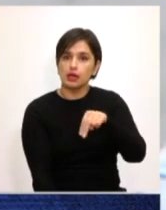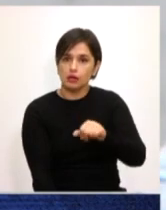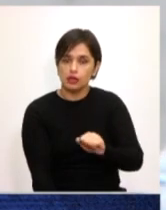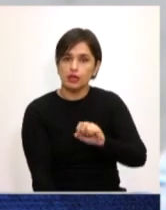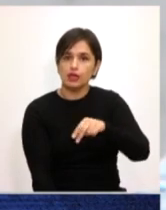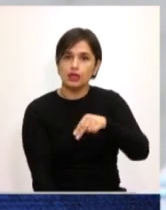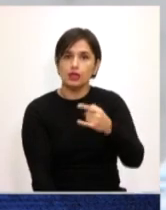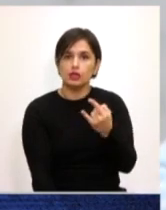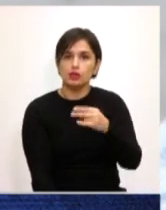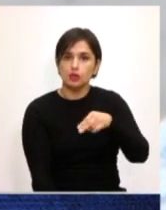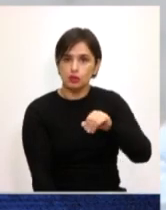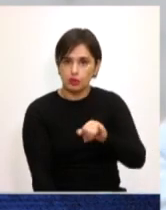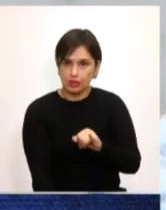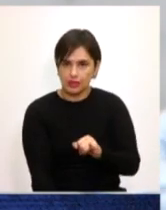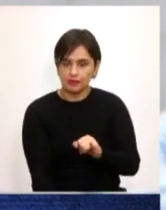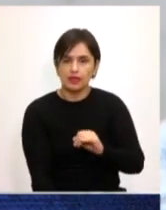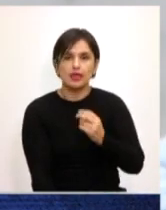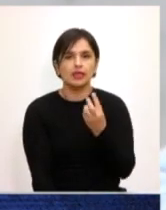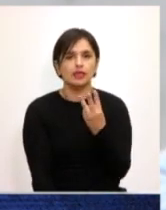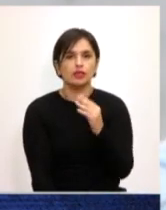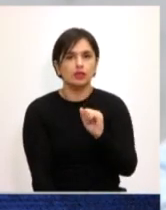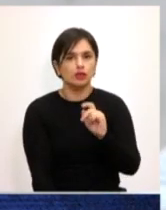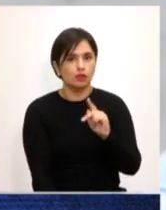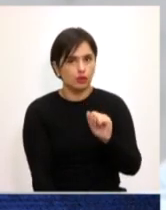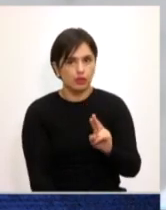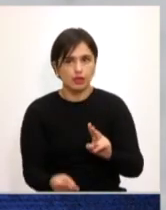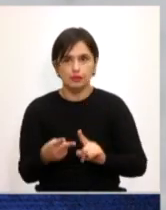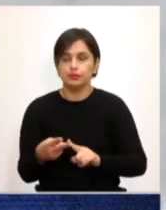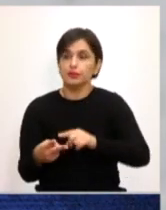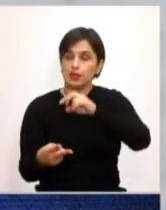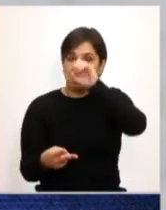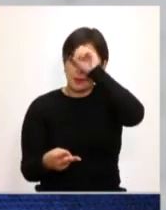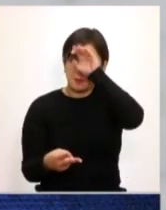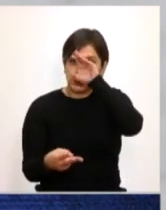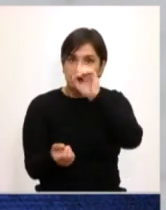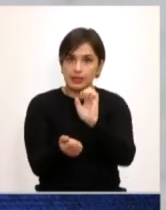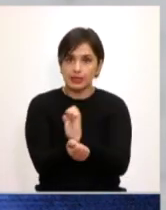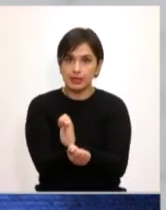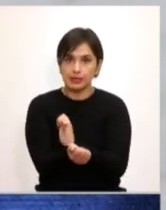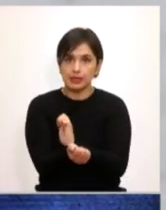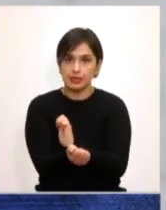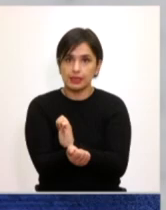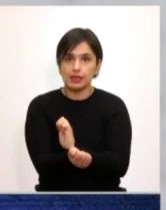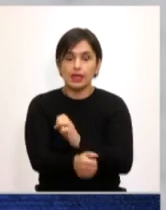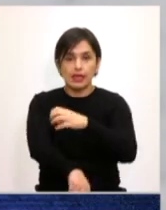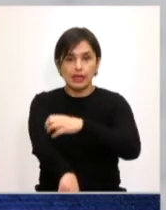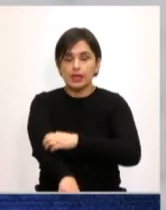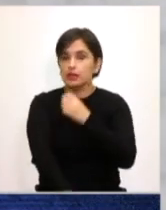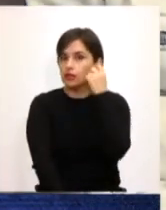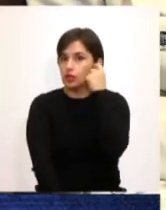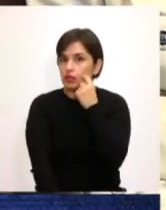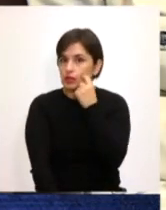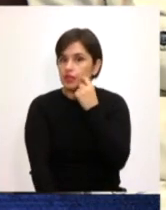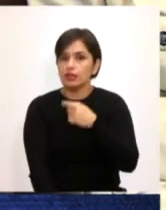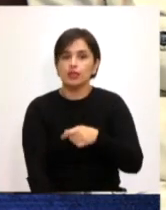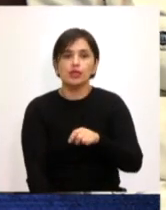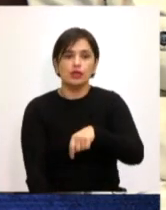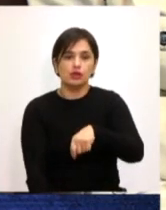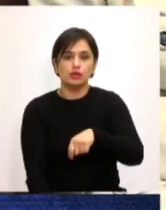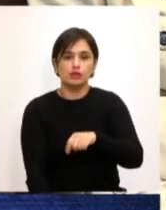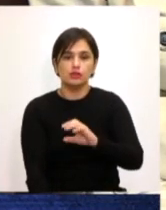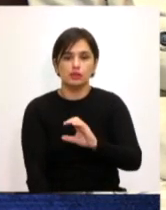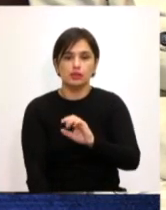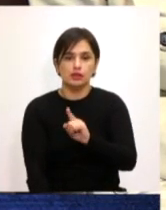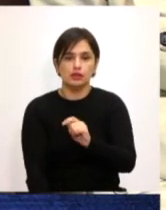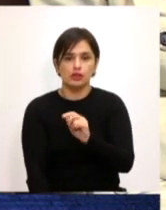y Matías Walker. Minería y energía en la división del Teniente en la región de O'Higgins, con los senadores Juan Luis